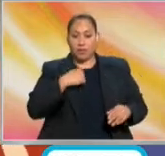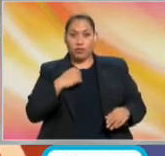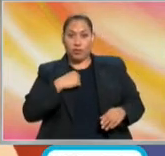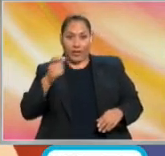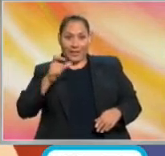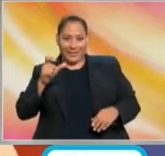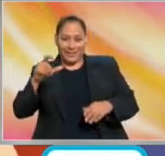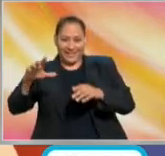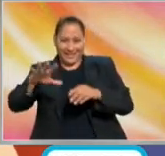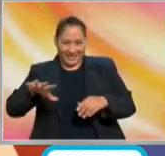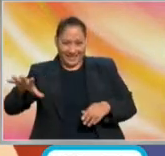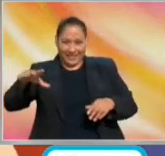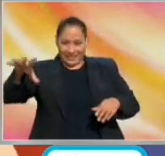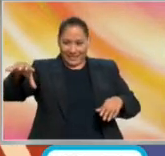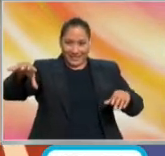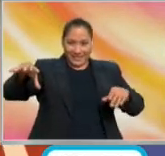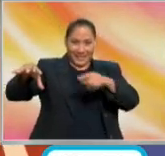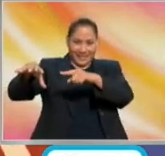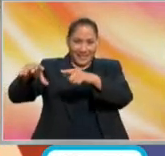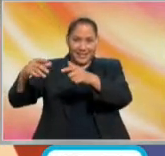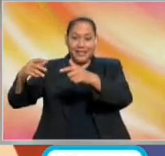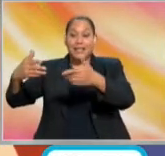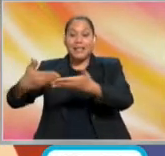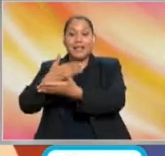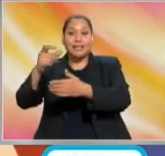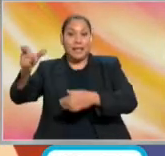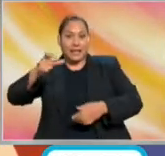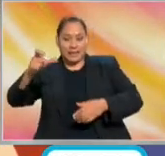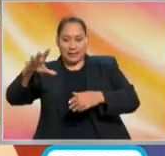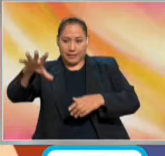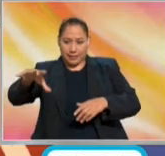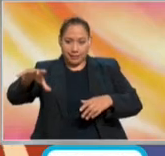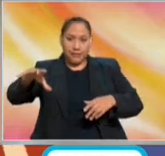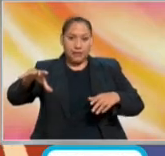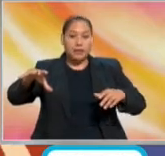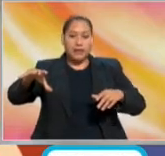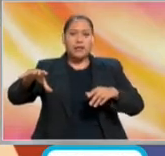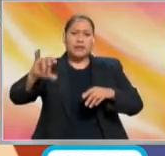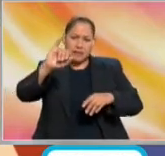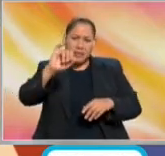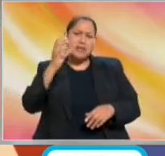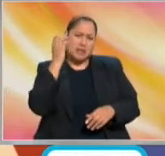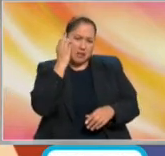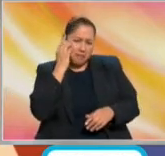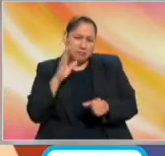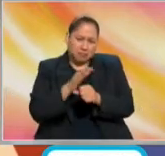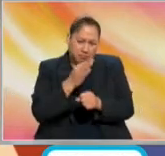¿no? Esta generación X, en donde sí vimos un teléfono de